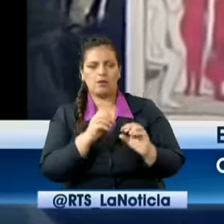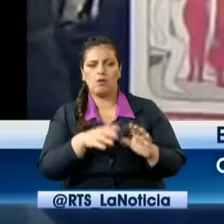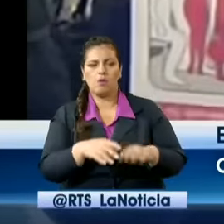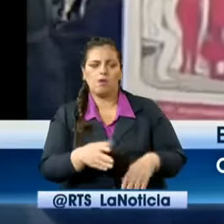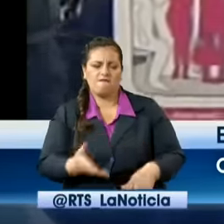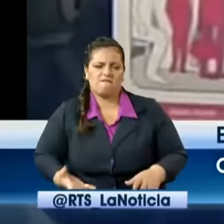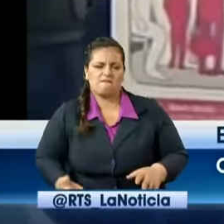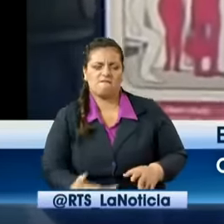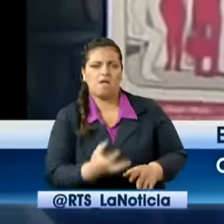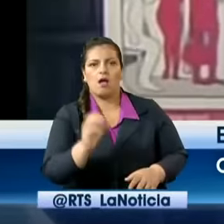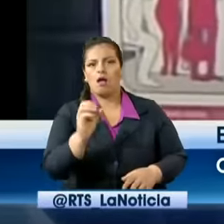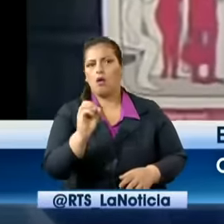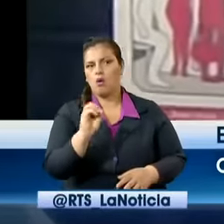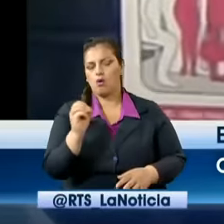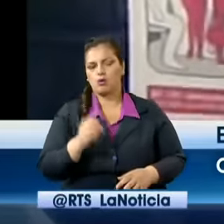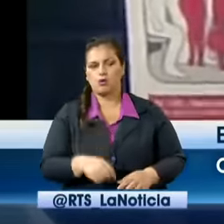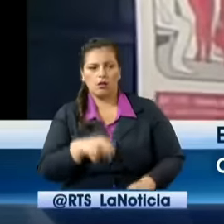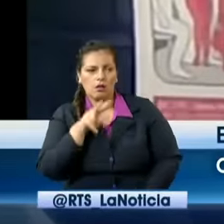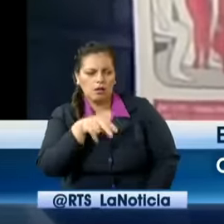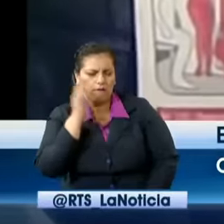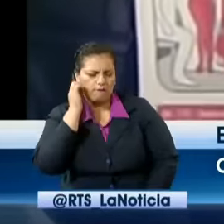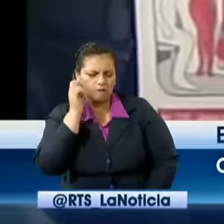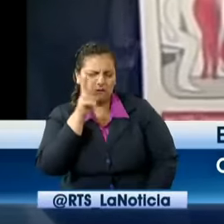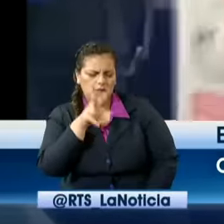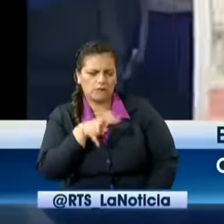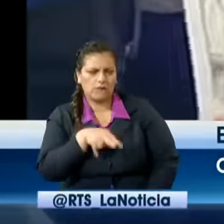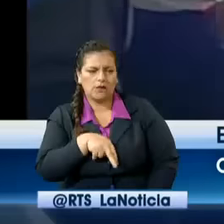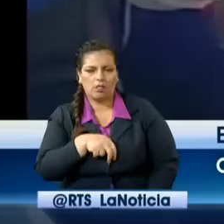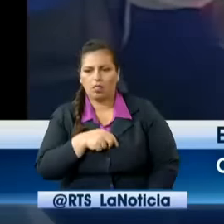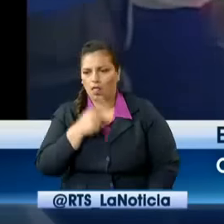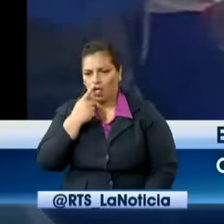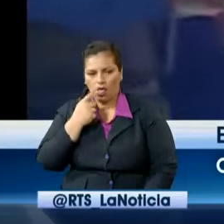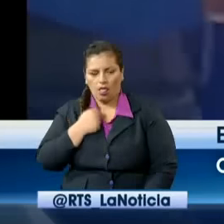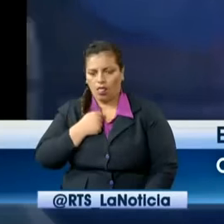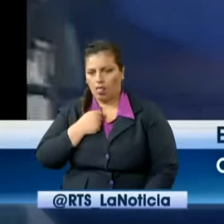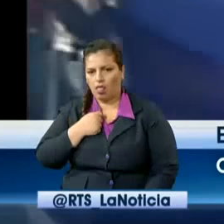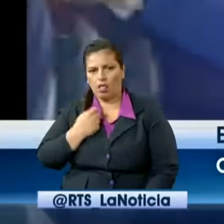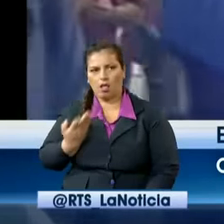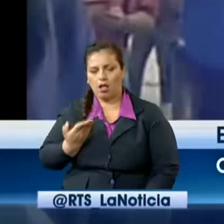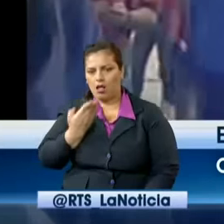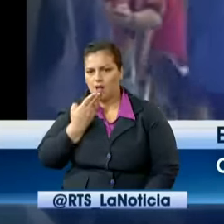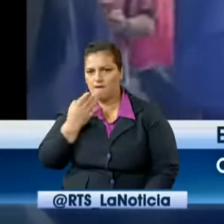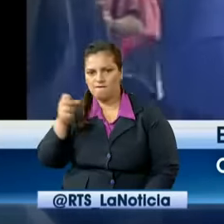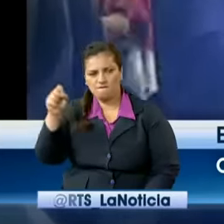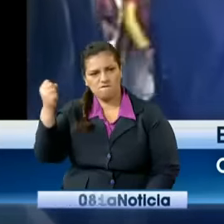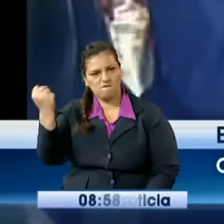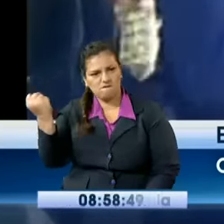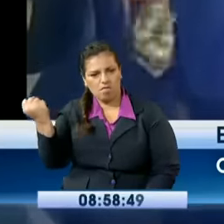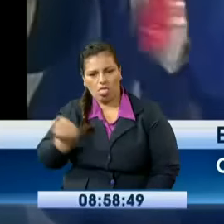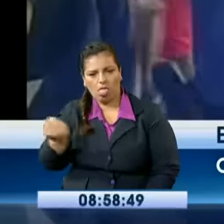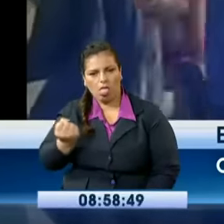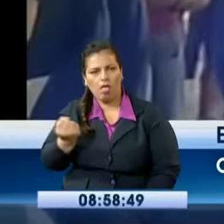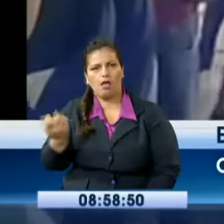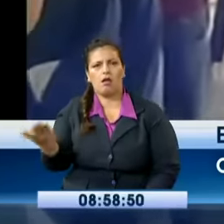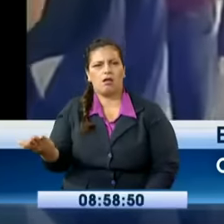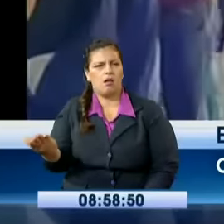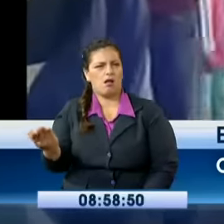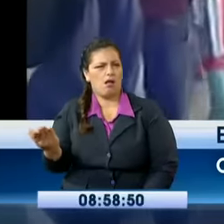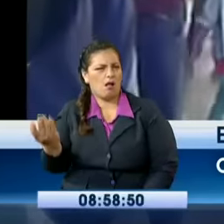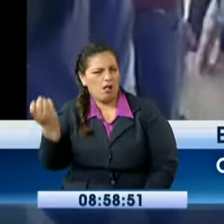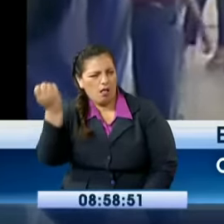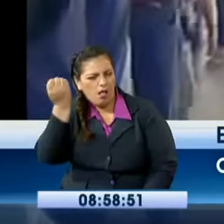el artículo 170 del COIP, pena privativa de libertad de 3 a 5 años. Acá está el protocolo. Una vez que existe